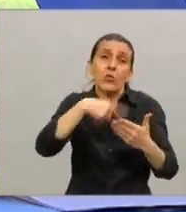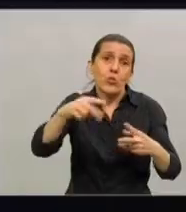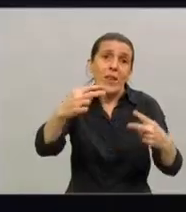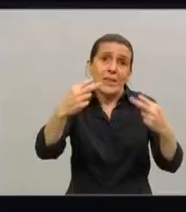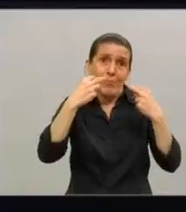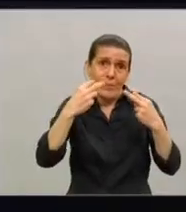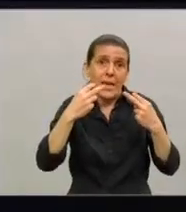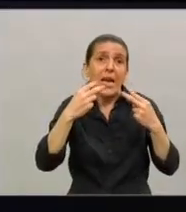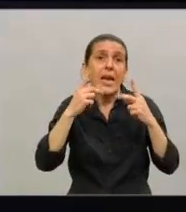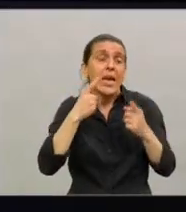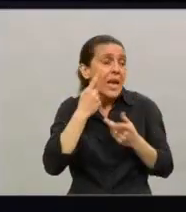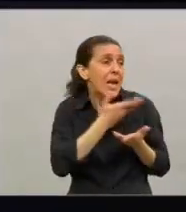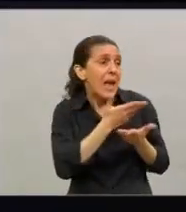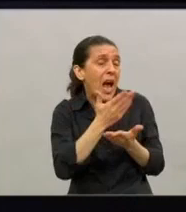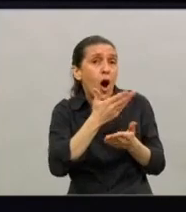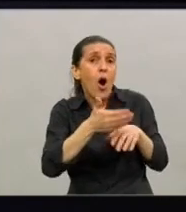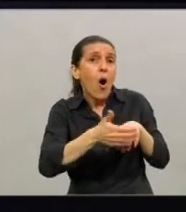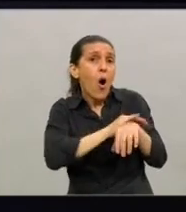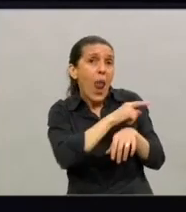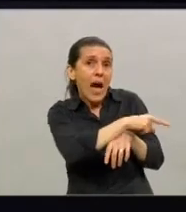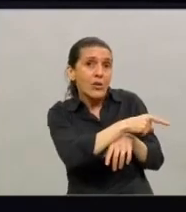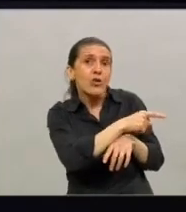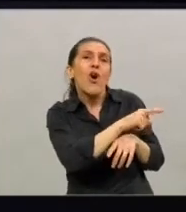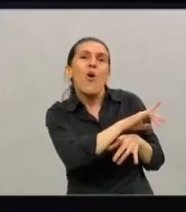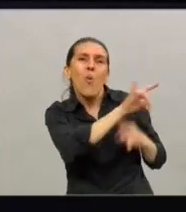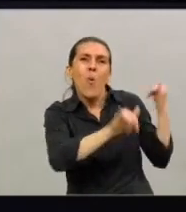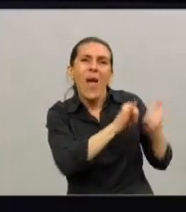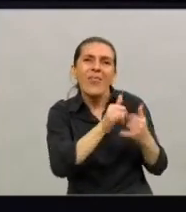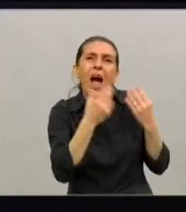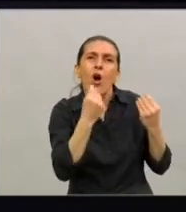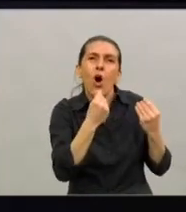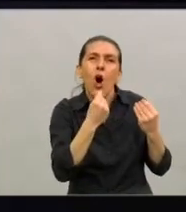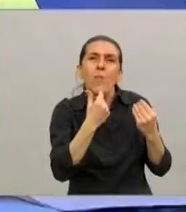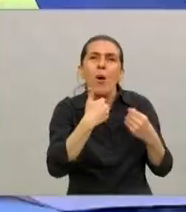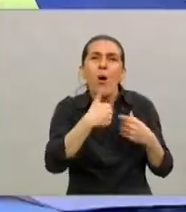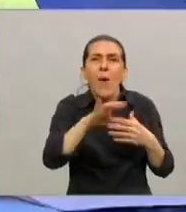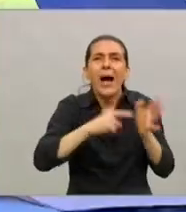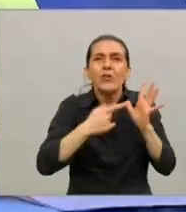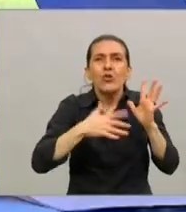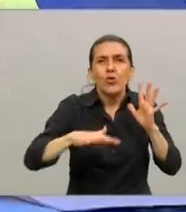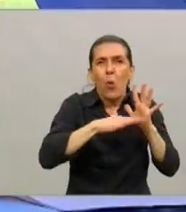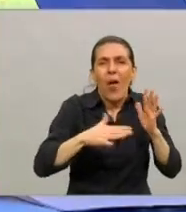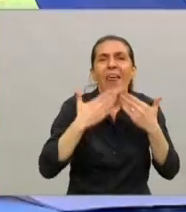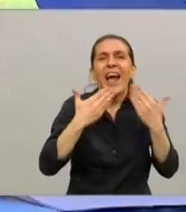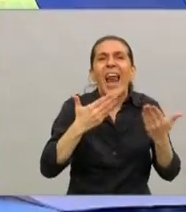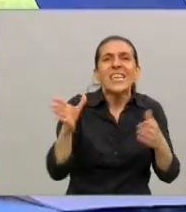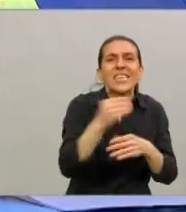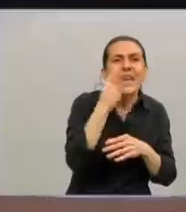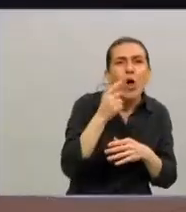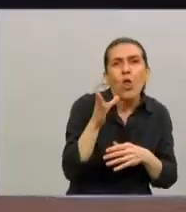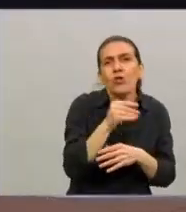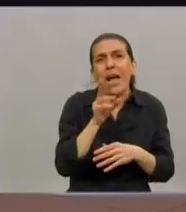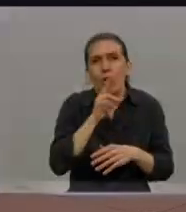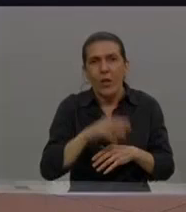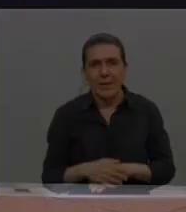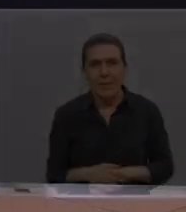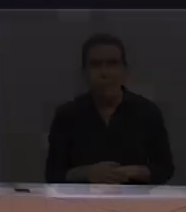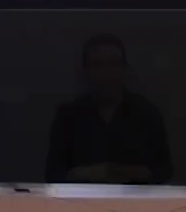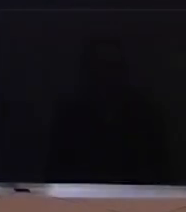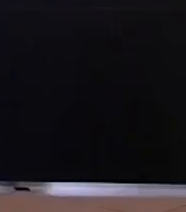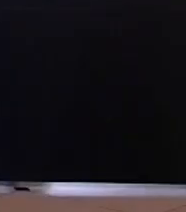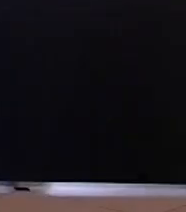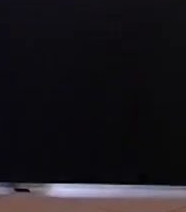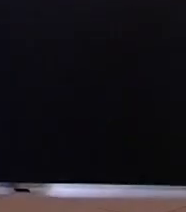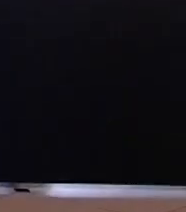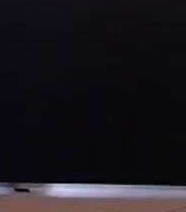lo voy a invitar a Horacio que nos cuente cómo vamos a implementar esto en la ciudad. Gracias a todos y todas. Bueno,